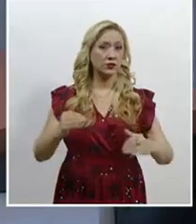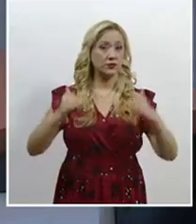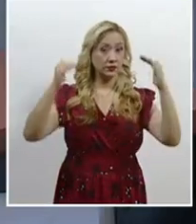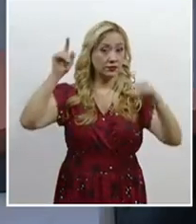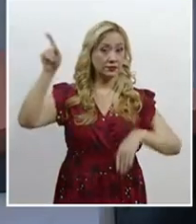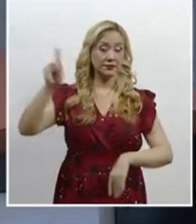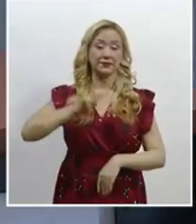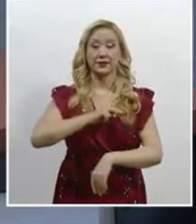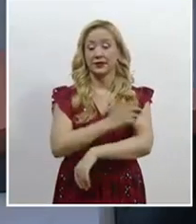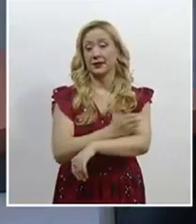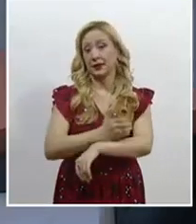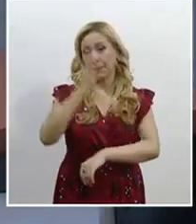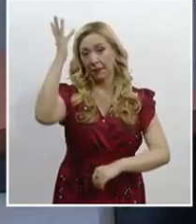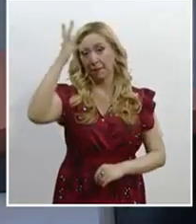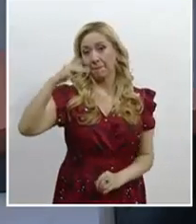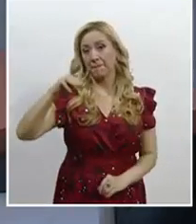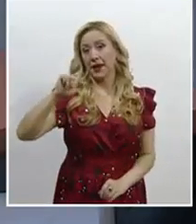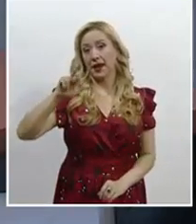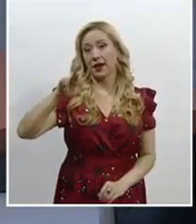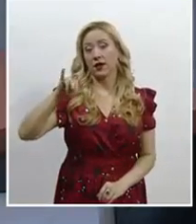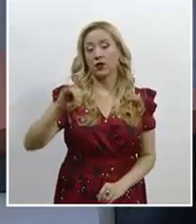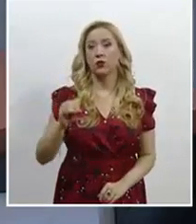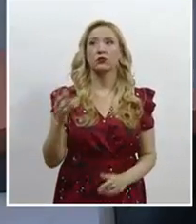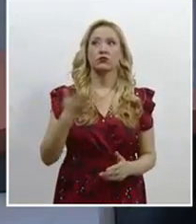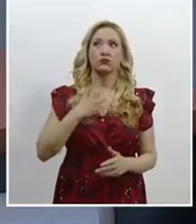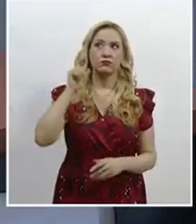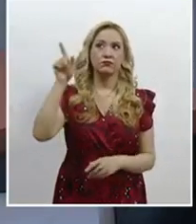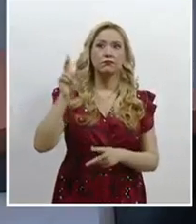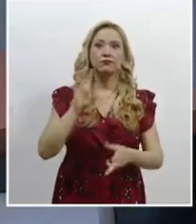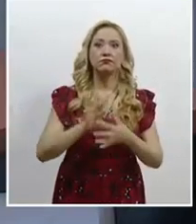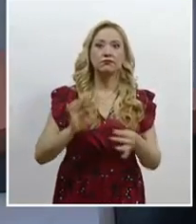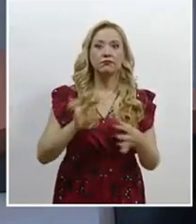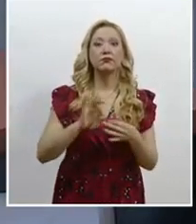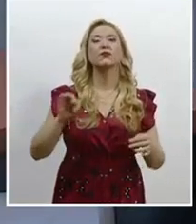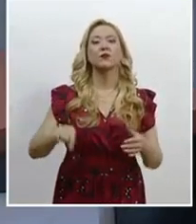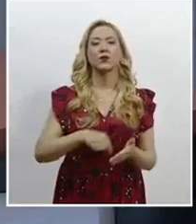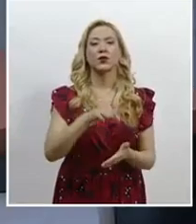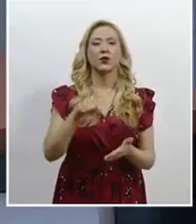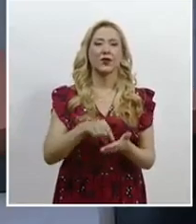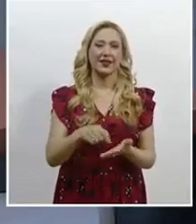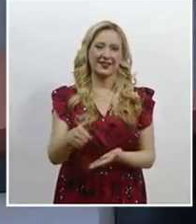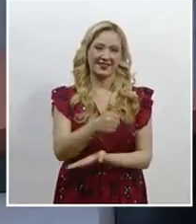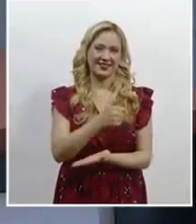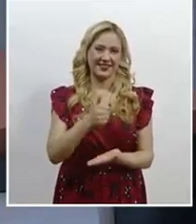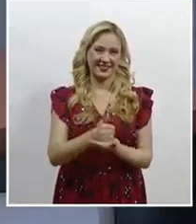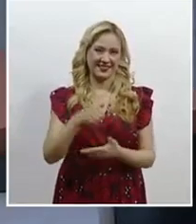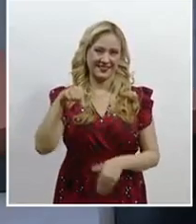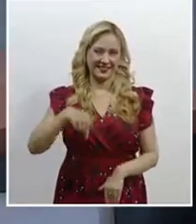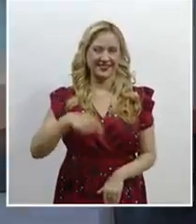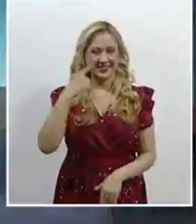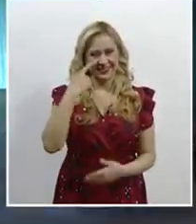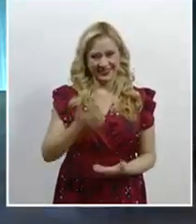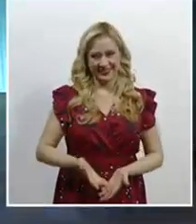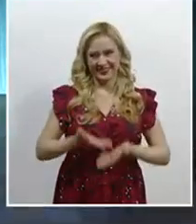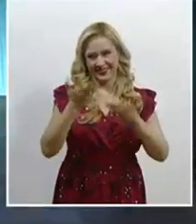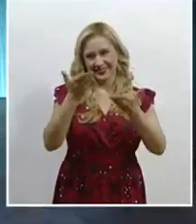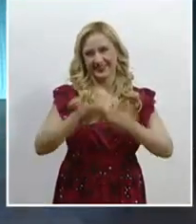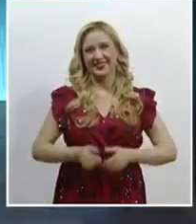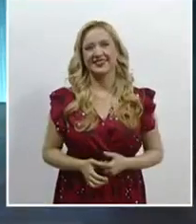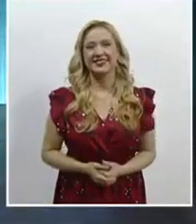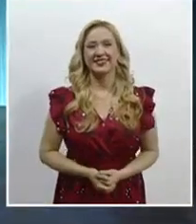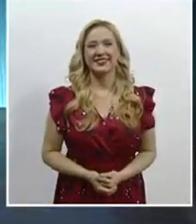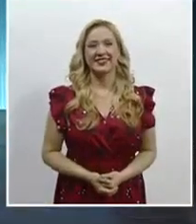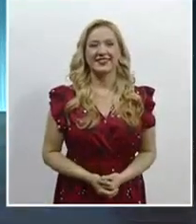Peña, quien se encuentra en el edificio sede del Tribunal Constitucional, ubicado en Pino Suárez número 2. Adelante, Mario, por favor, con tu reporte.